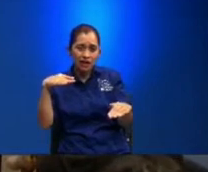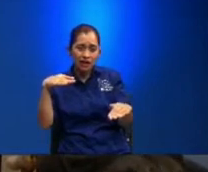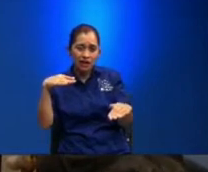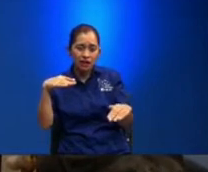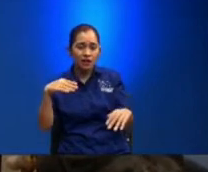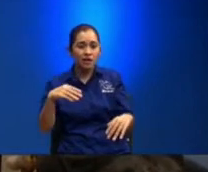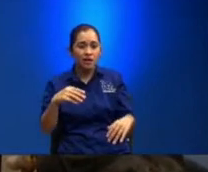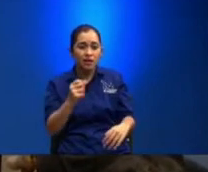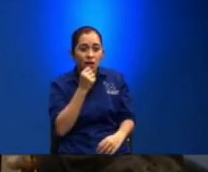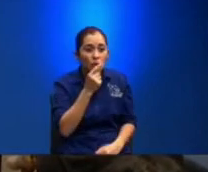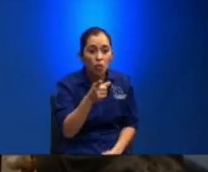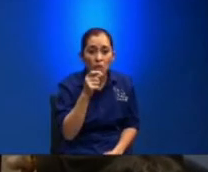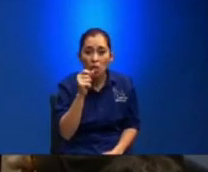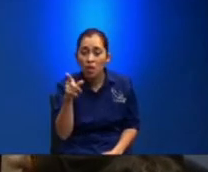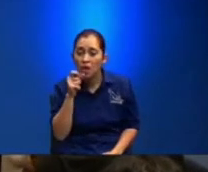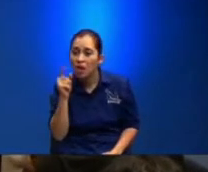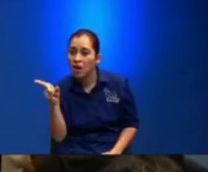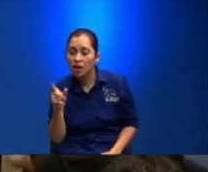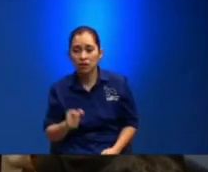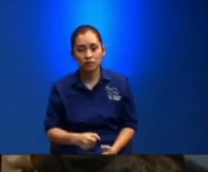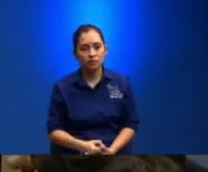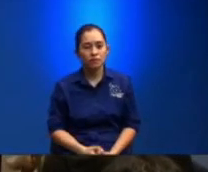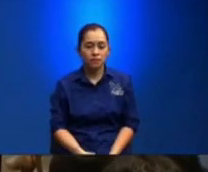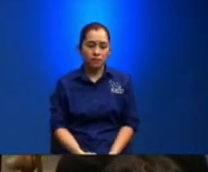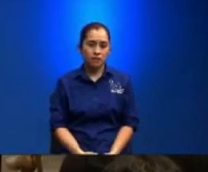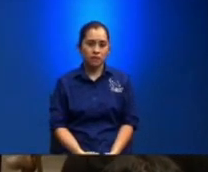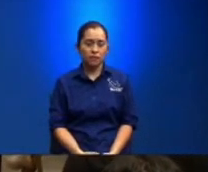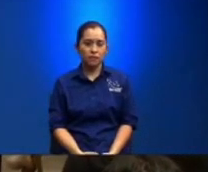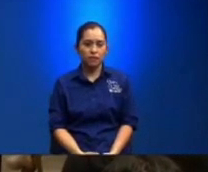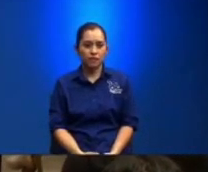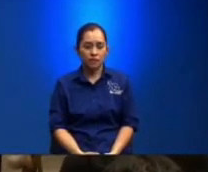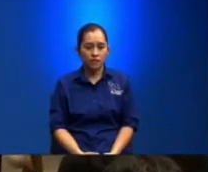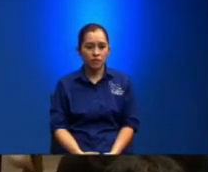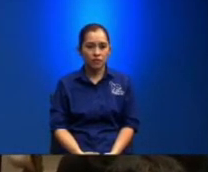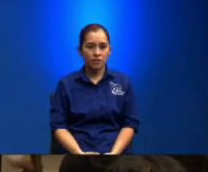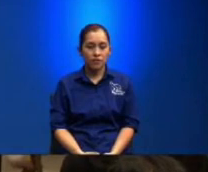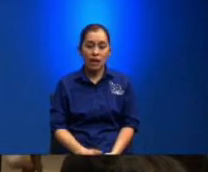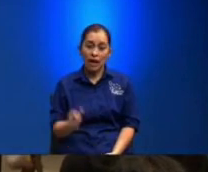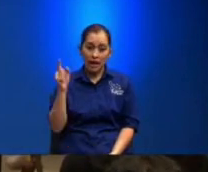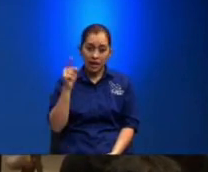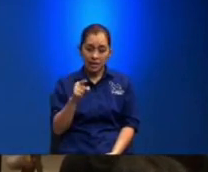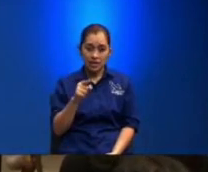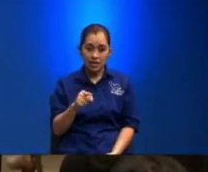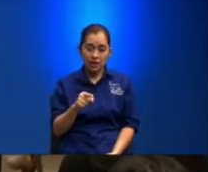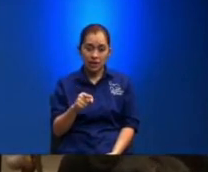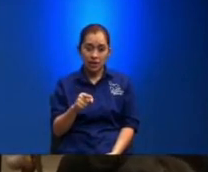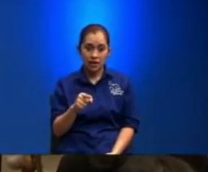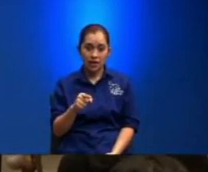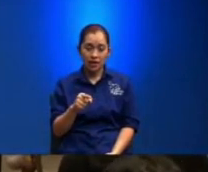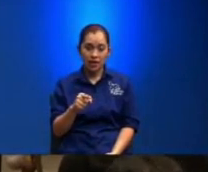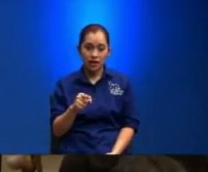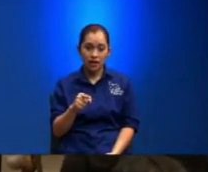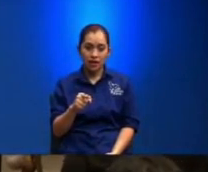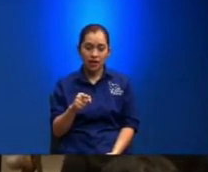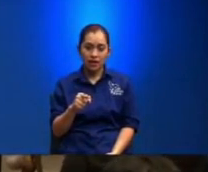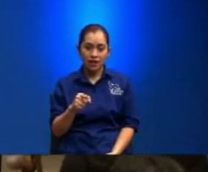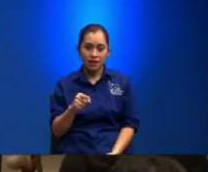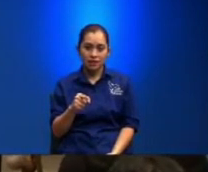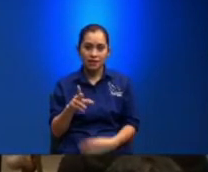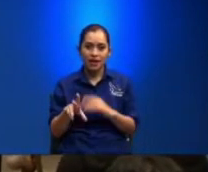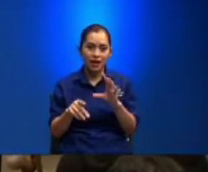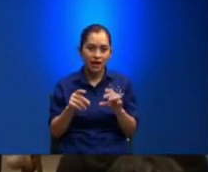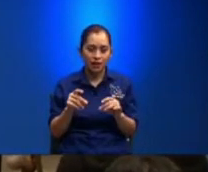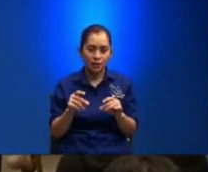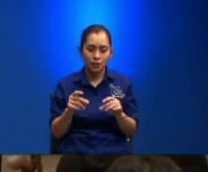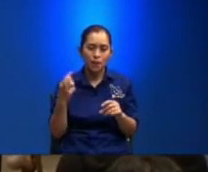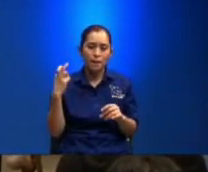entonces esta es una invitación a que salgamos de ur pero igual la próxima es que